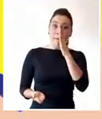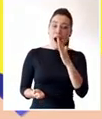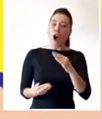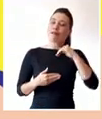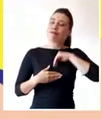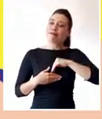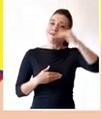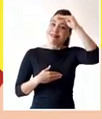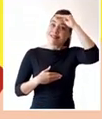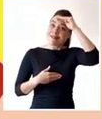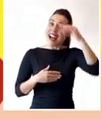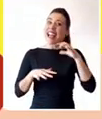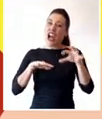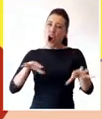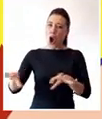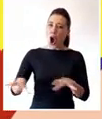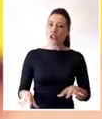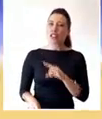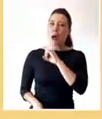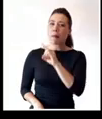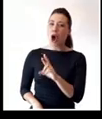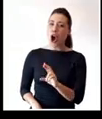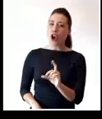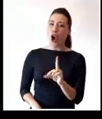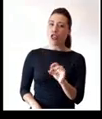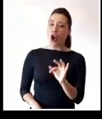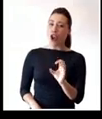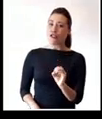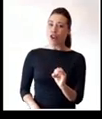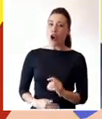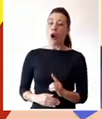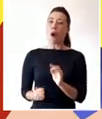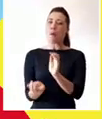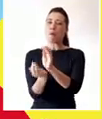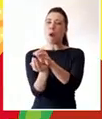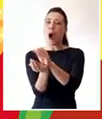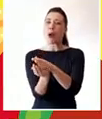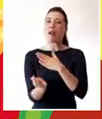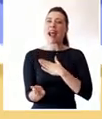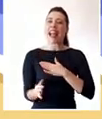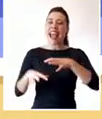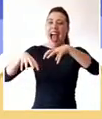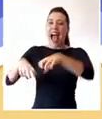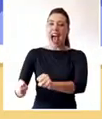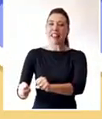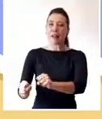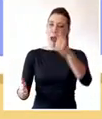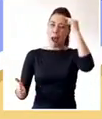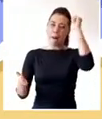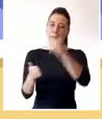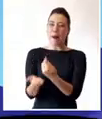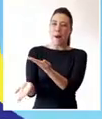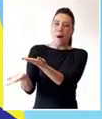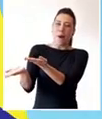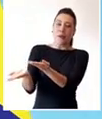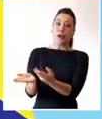mejor tener momentos que cosas. ¿O no, Rodolfo? Pokémones, quería pescar el